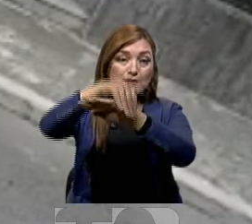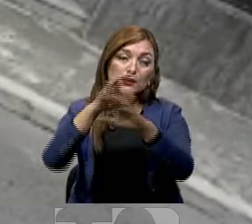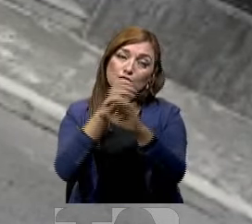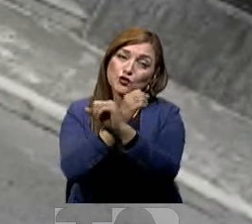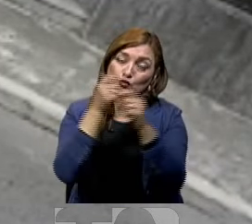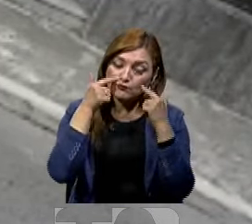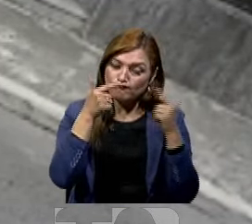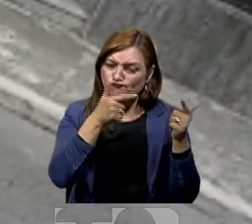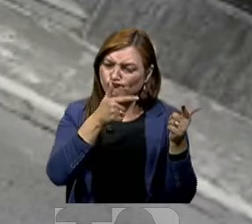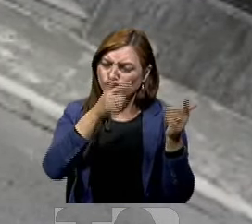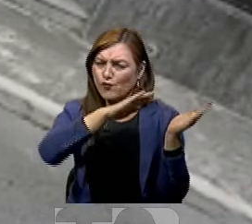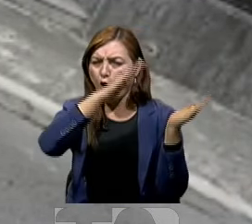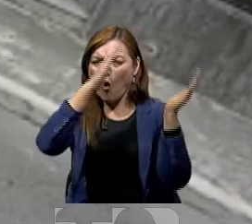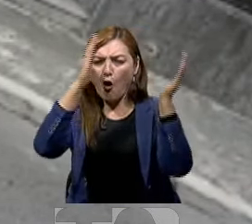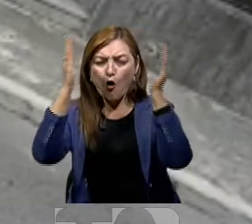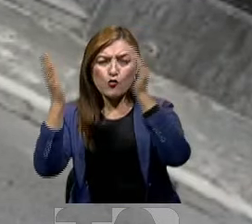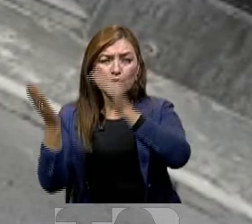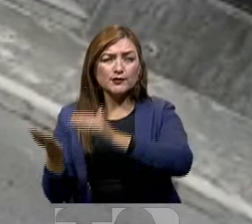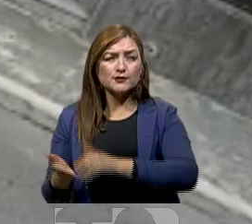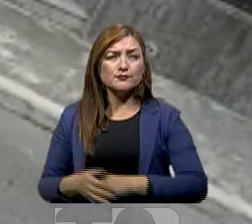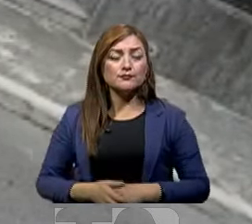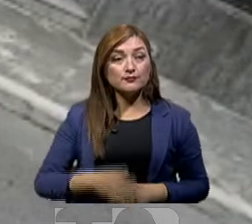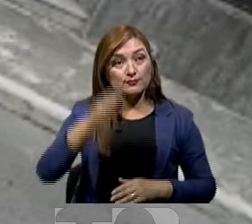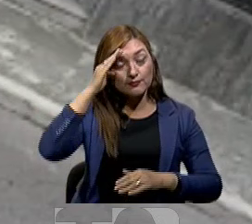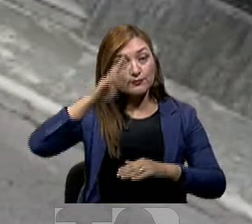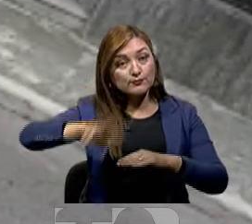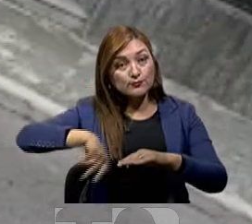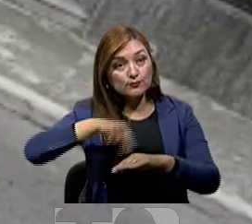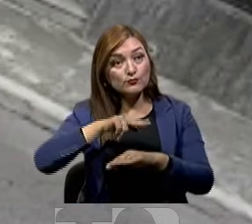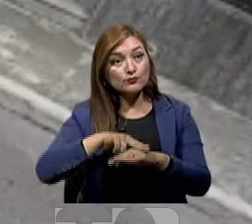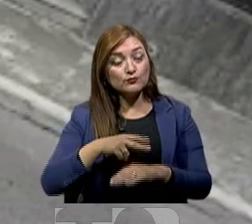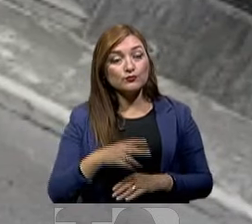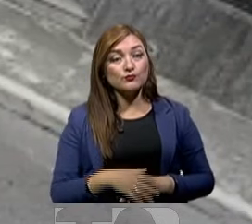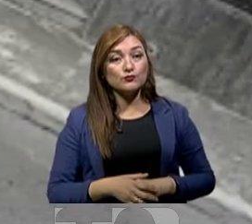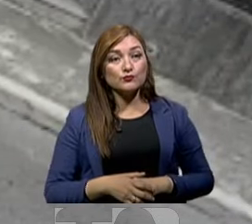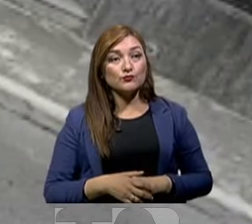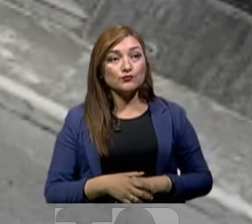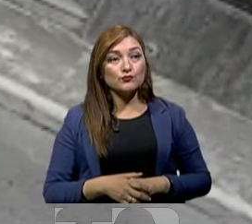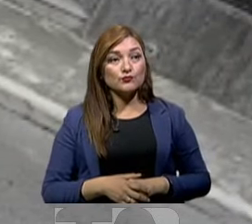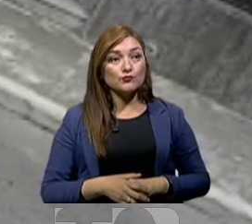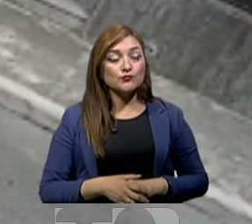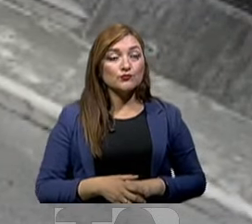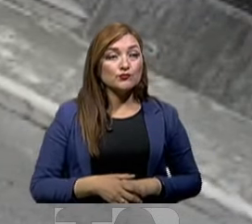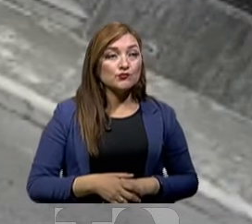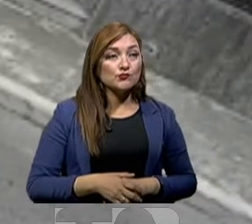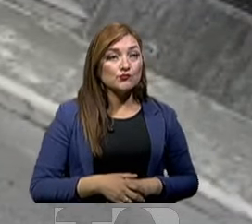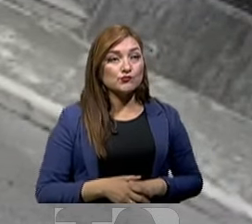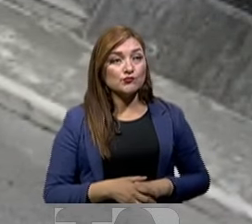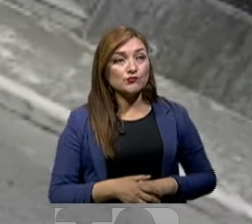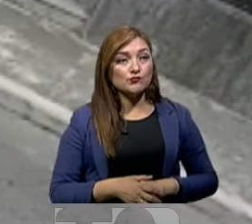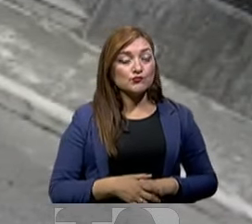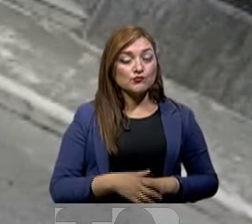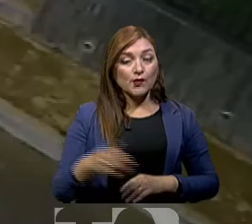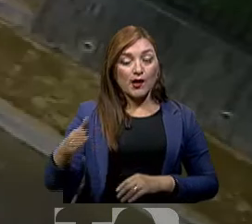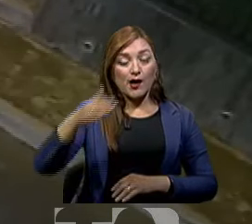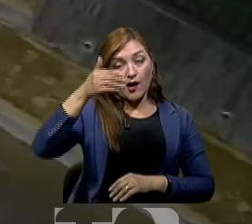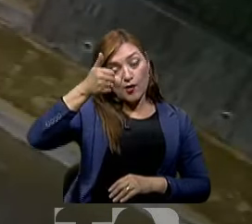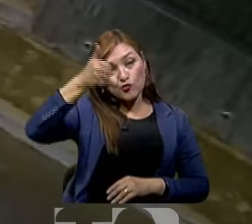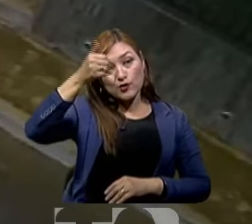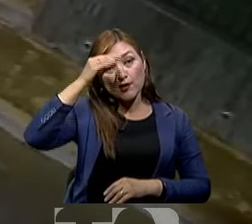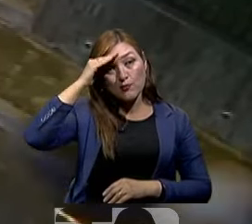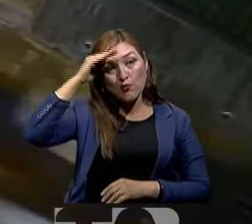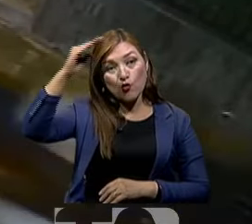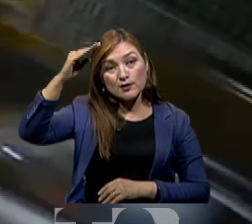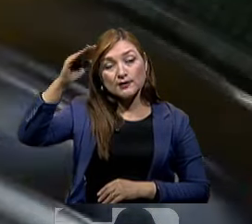la noche. La Policía Nacional quiso responder, justamente está con nosotros el Teniente Tejada, jefe del circuito ponciano, para que nos